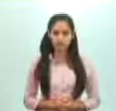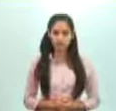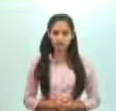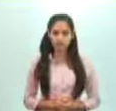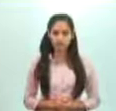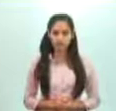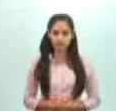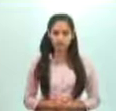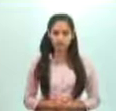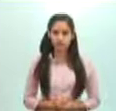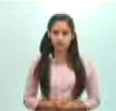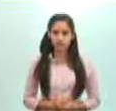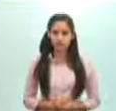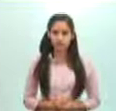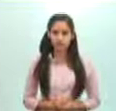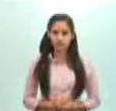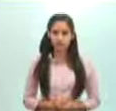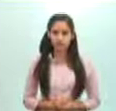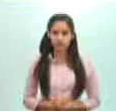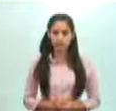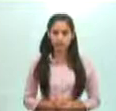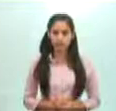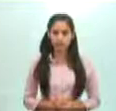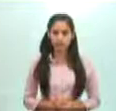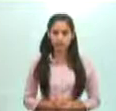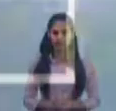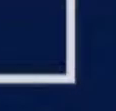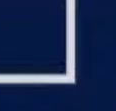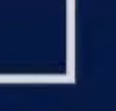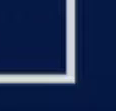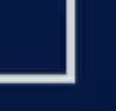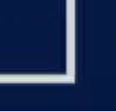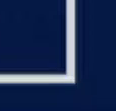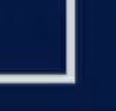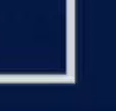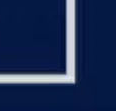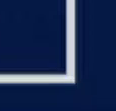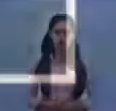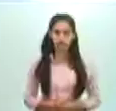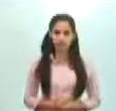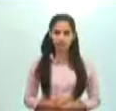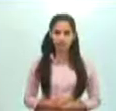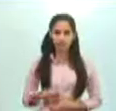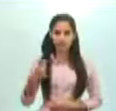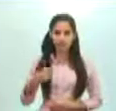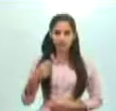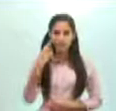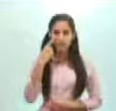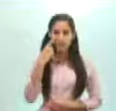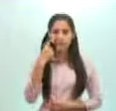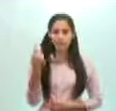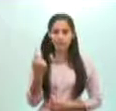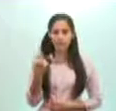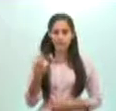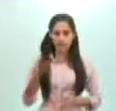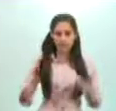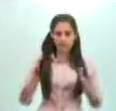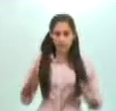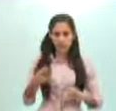Debemos tener en cuenta el panorama